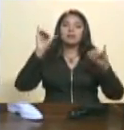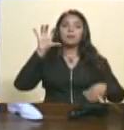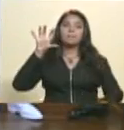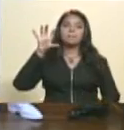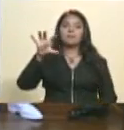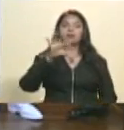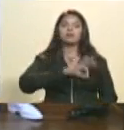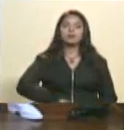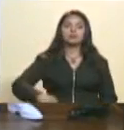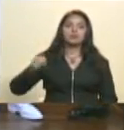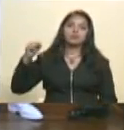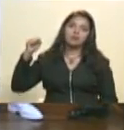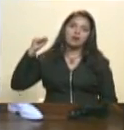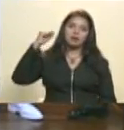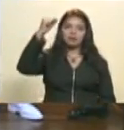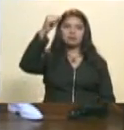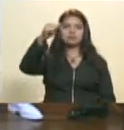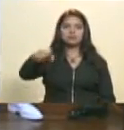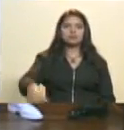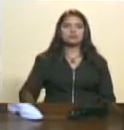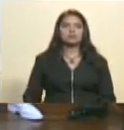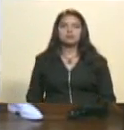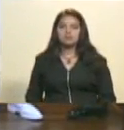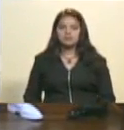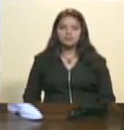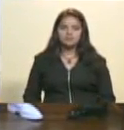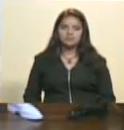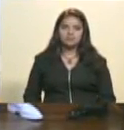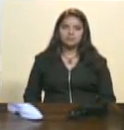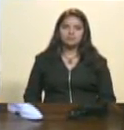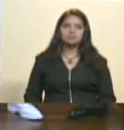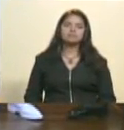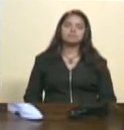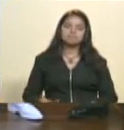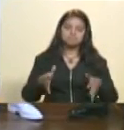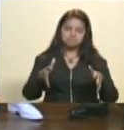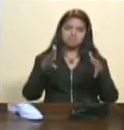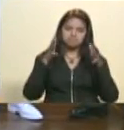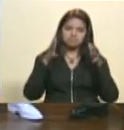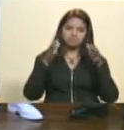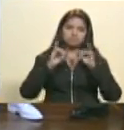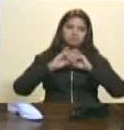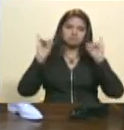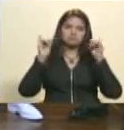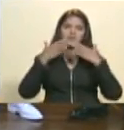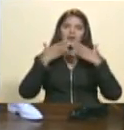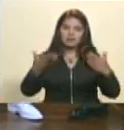patria socialista! ¡Viviremos! ¡Venceremos! Es todo. Muchas gracias.